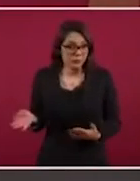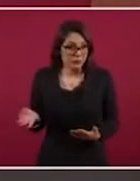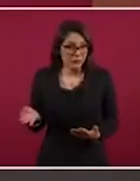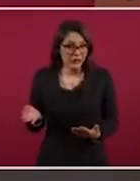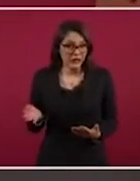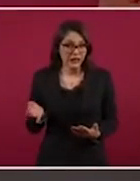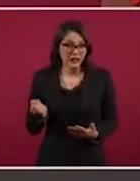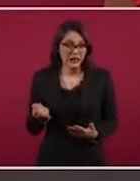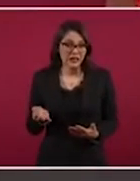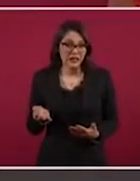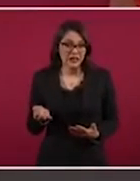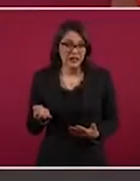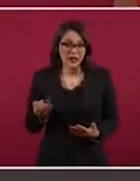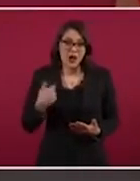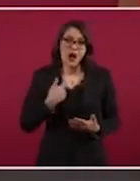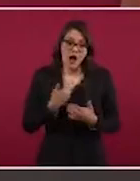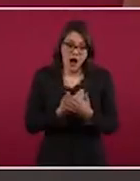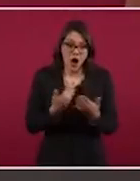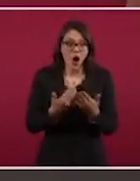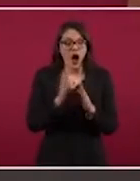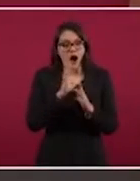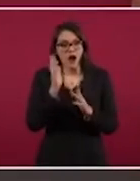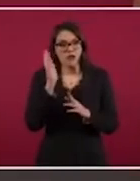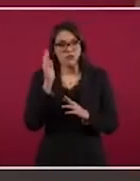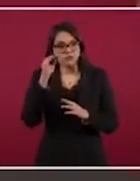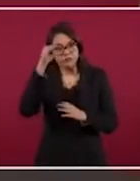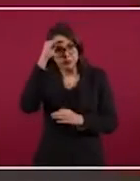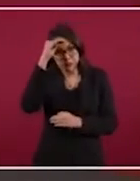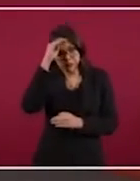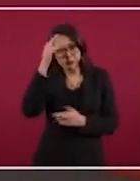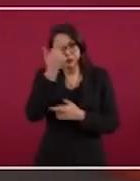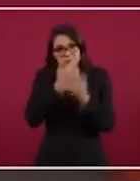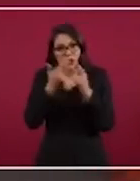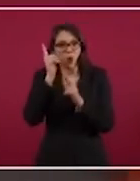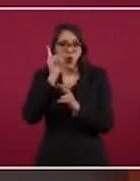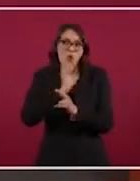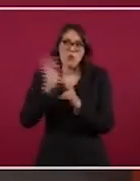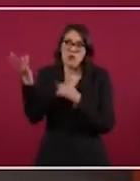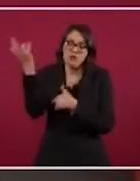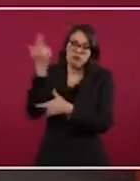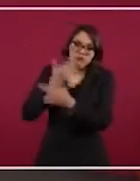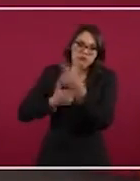y lo estoy viendo, lo estoy analizando, me gustaría que regresara,